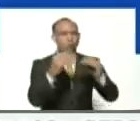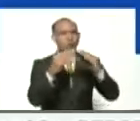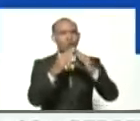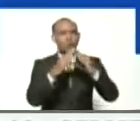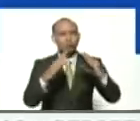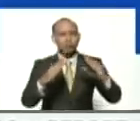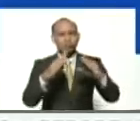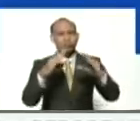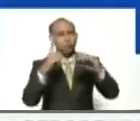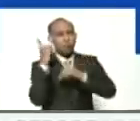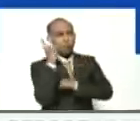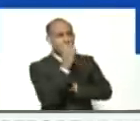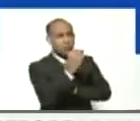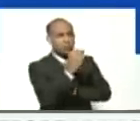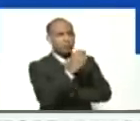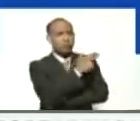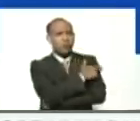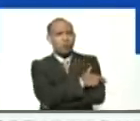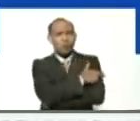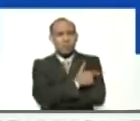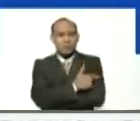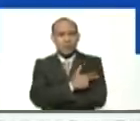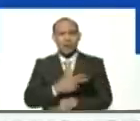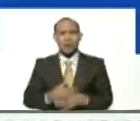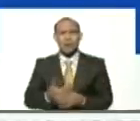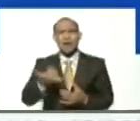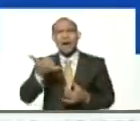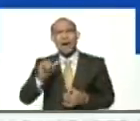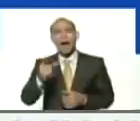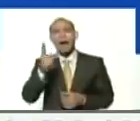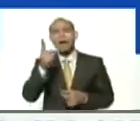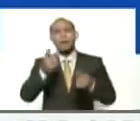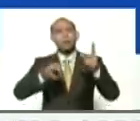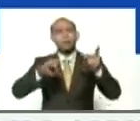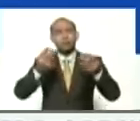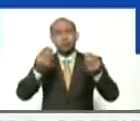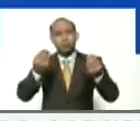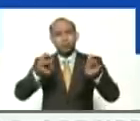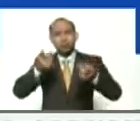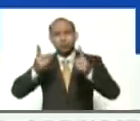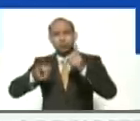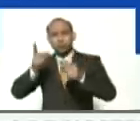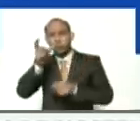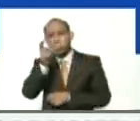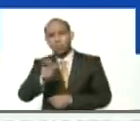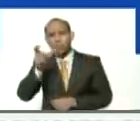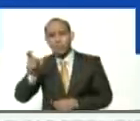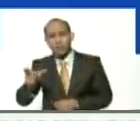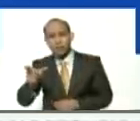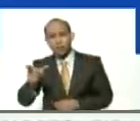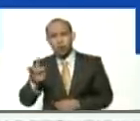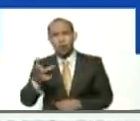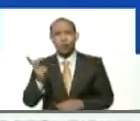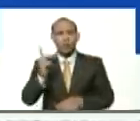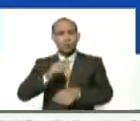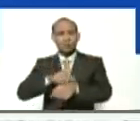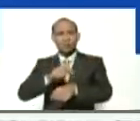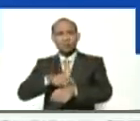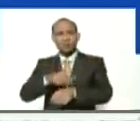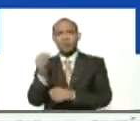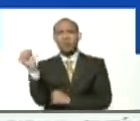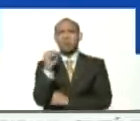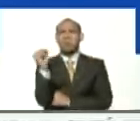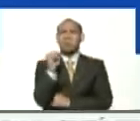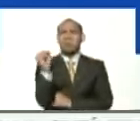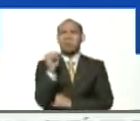lamentablemente hay muchos casos que agravan y que bueno culminan fatalmente por qué no